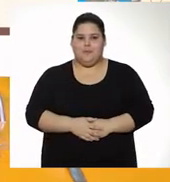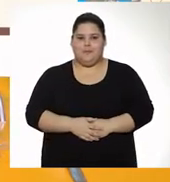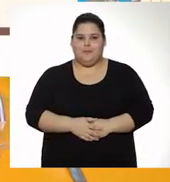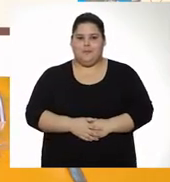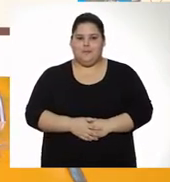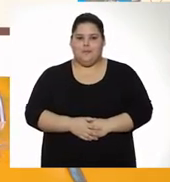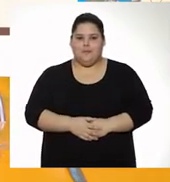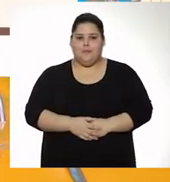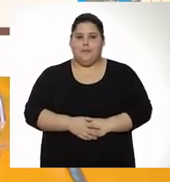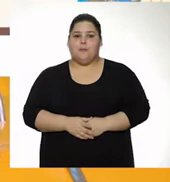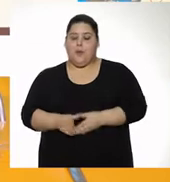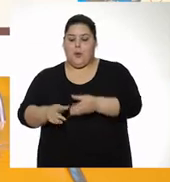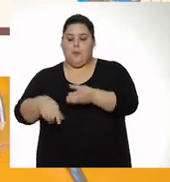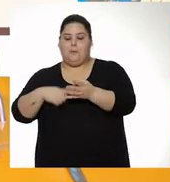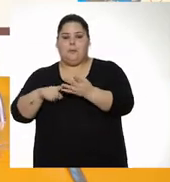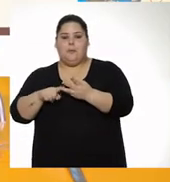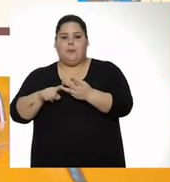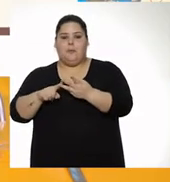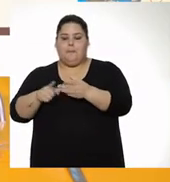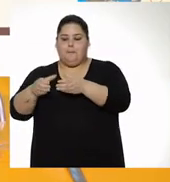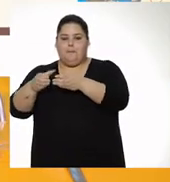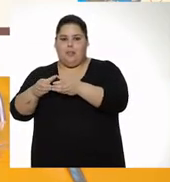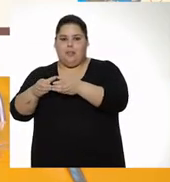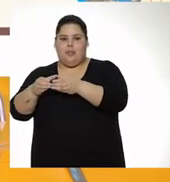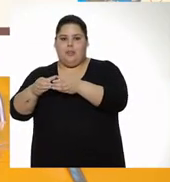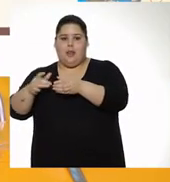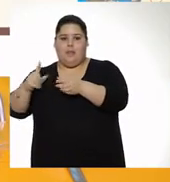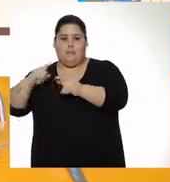Media medida de detergente.